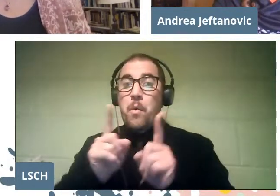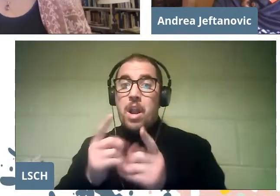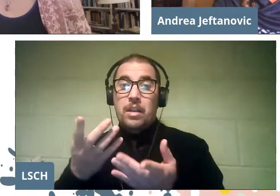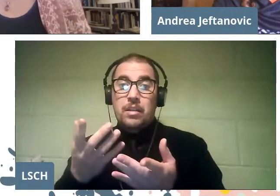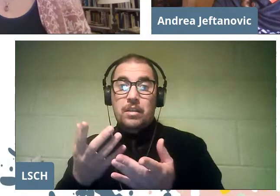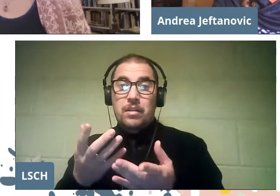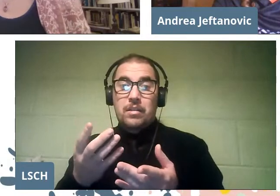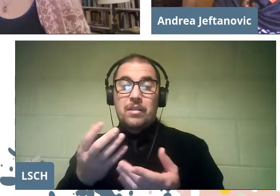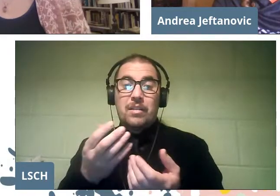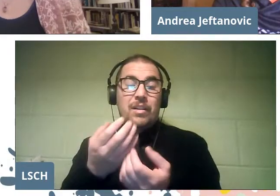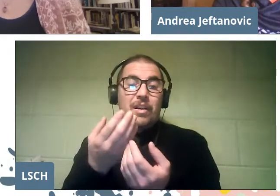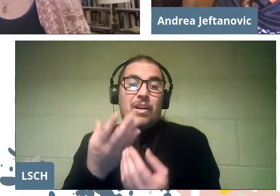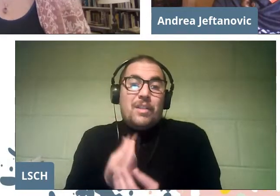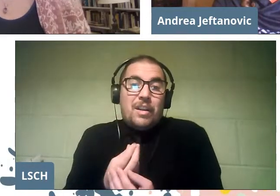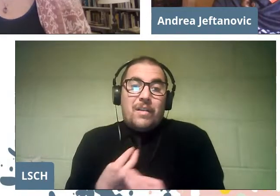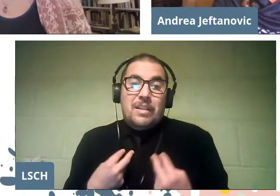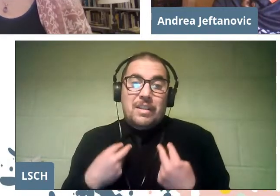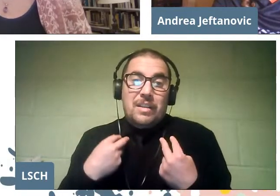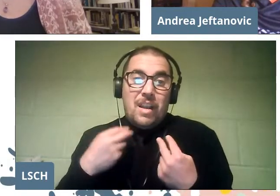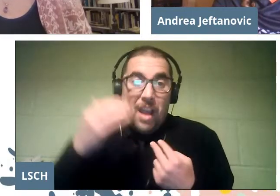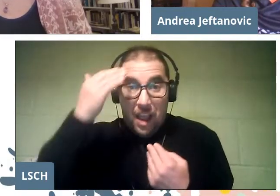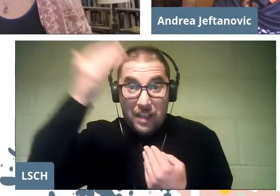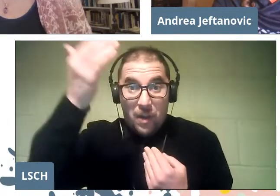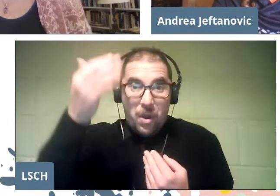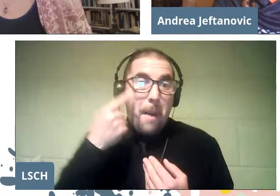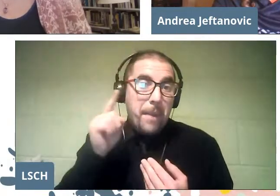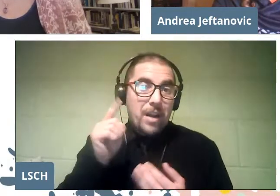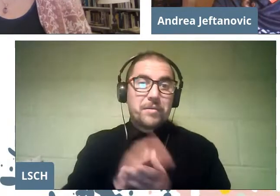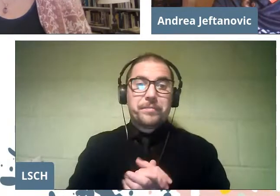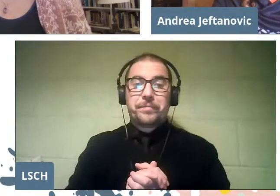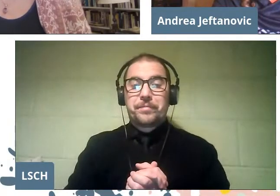se atreven a enviarte saludos, pero